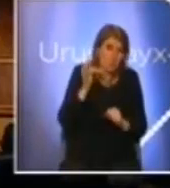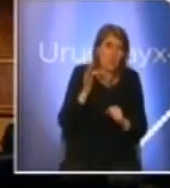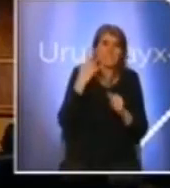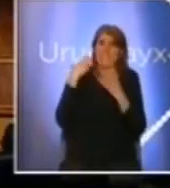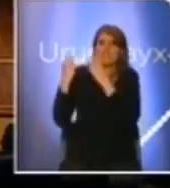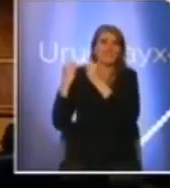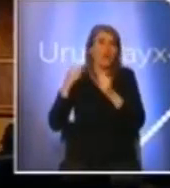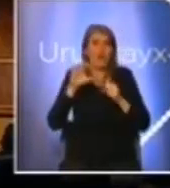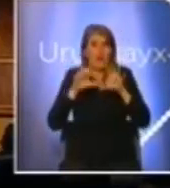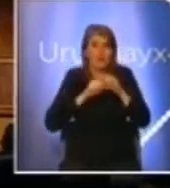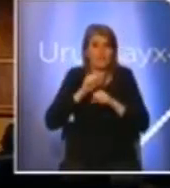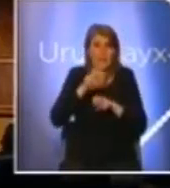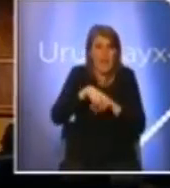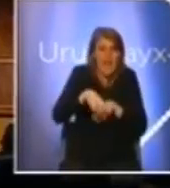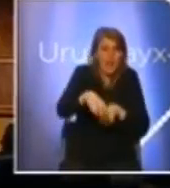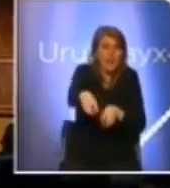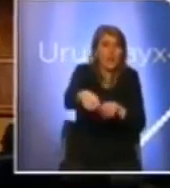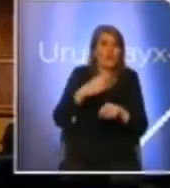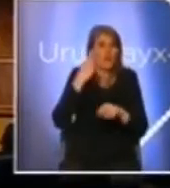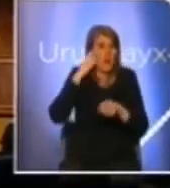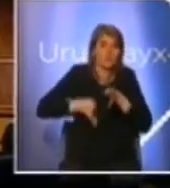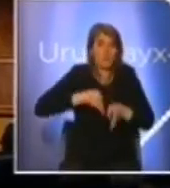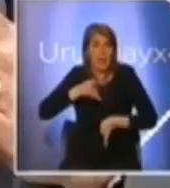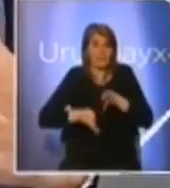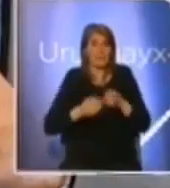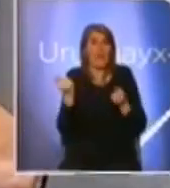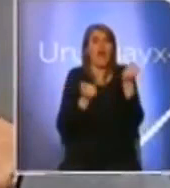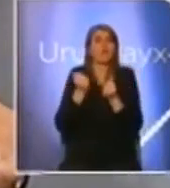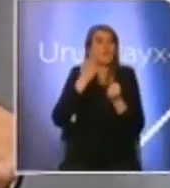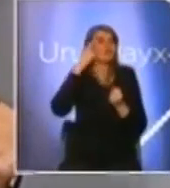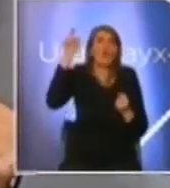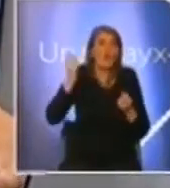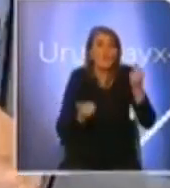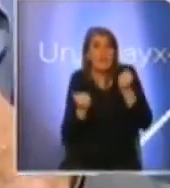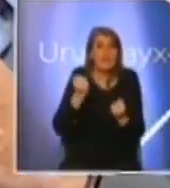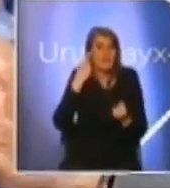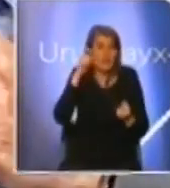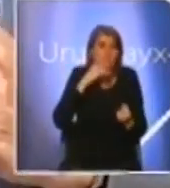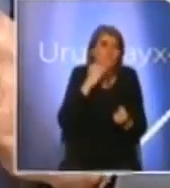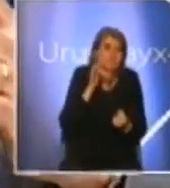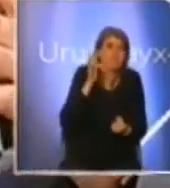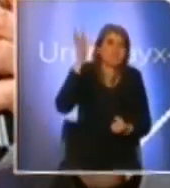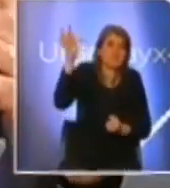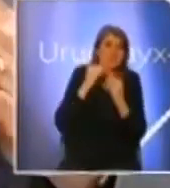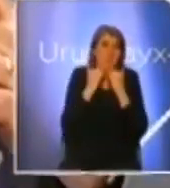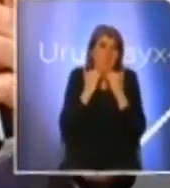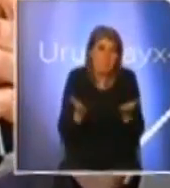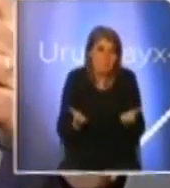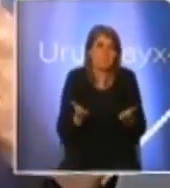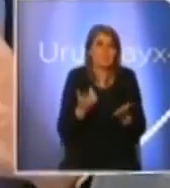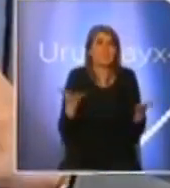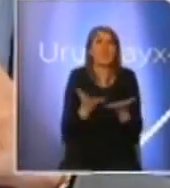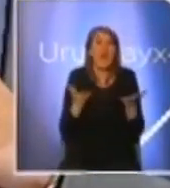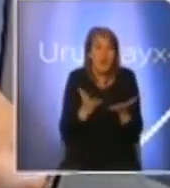agro, los drones que pueden hacer cosas automáticas, autos que se mueven solos, no sé, hay muchas cosas. Mi punto es que no se puede